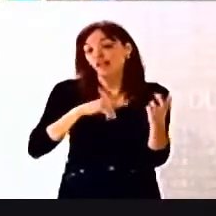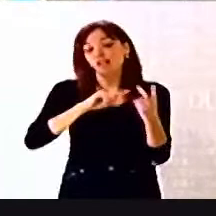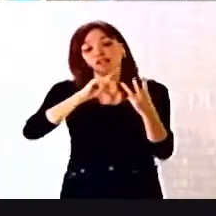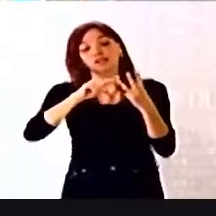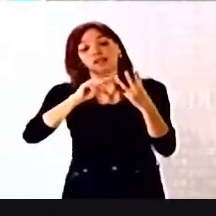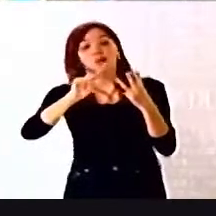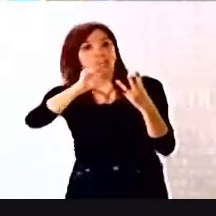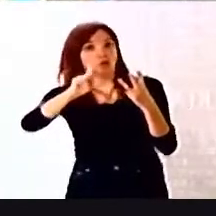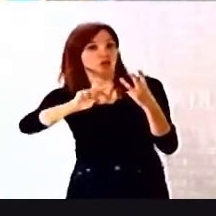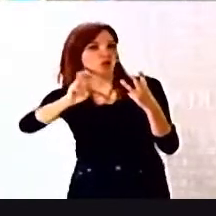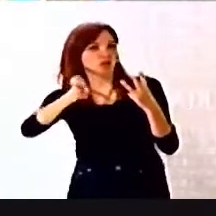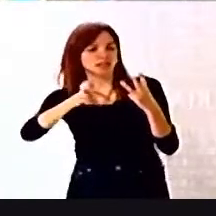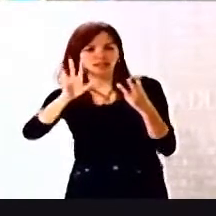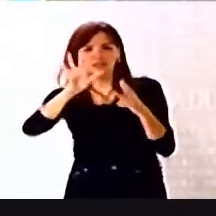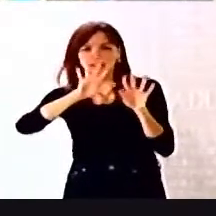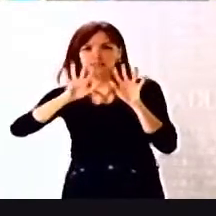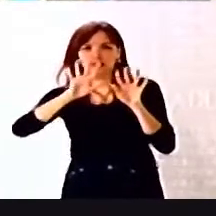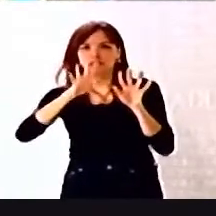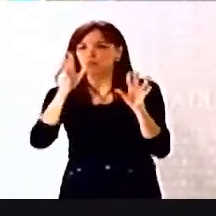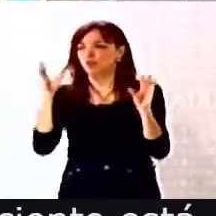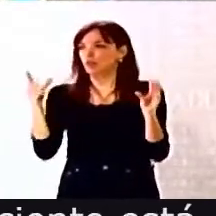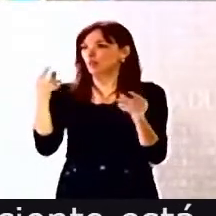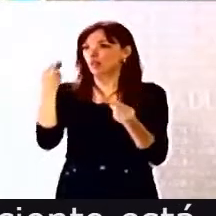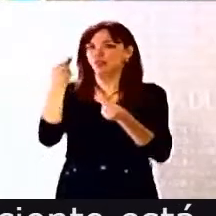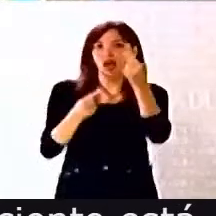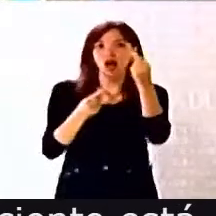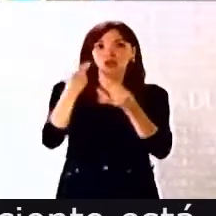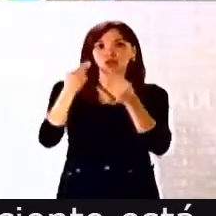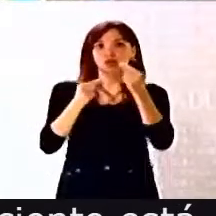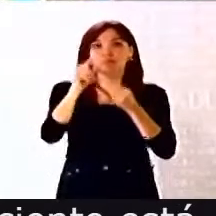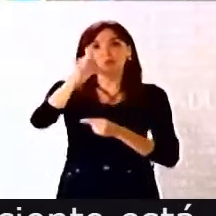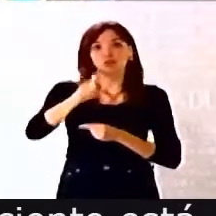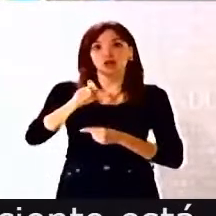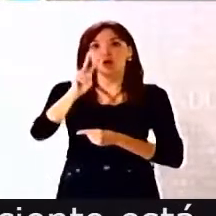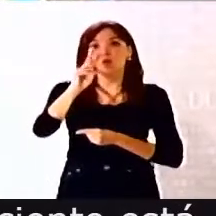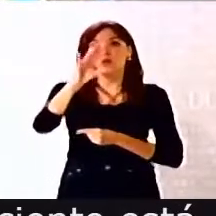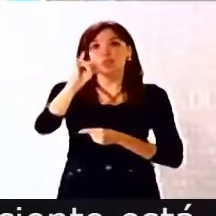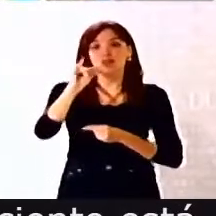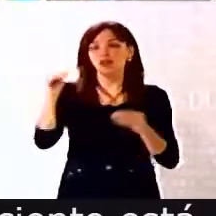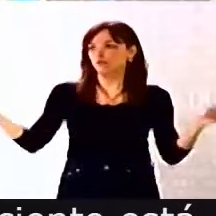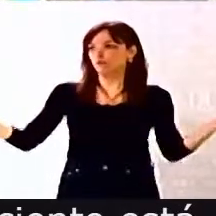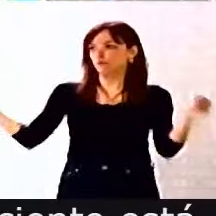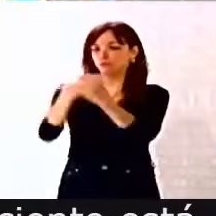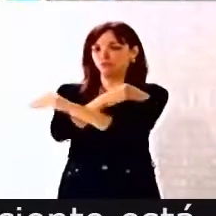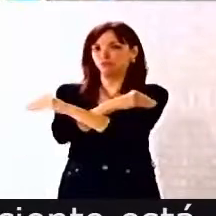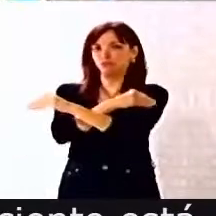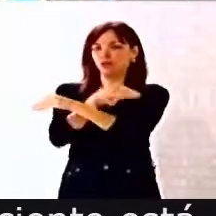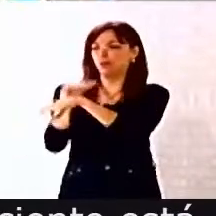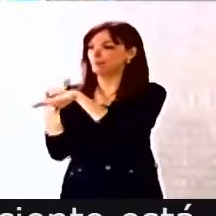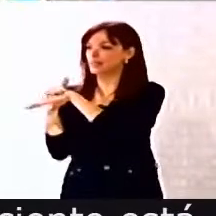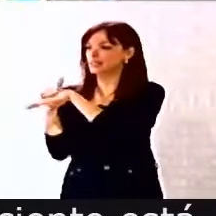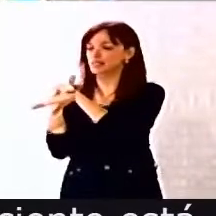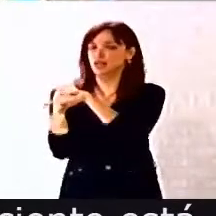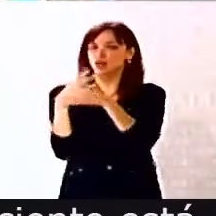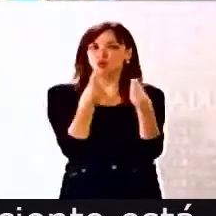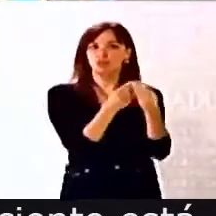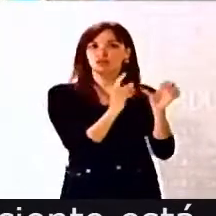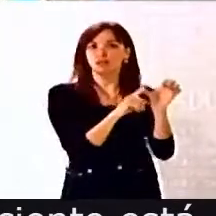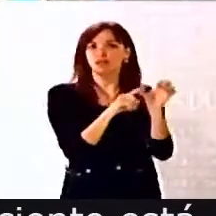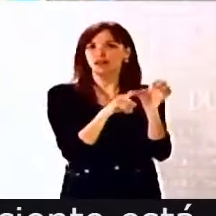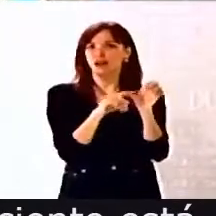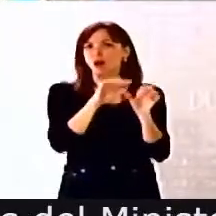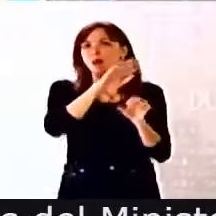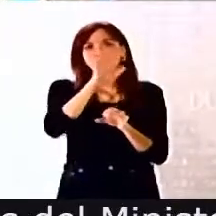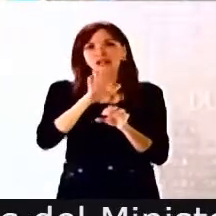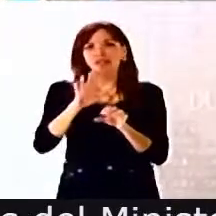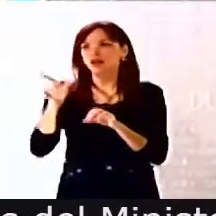duda, porque nunca coinciden ya últimamente los datos de personas ingresadas en UCI, los datos de la Junta, con los del Ministerio. El Ministerio siempre da como el doble